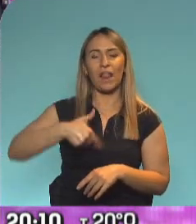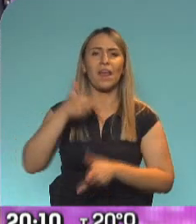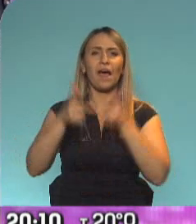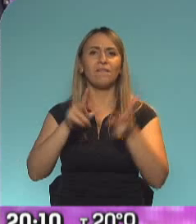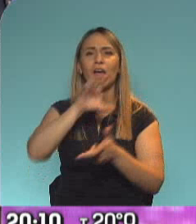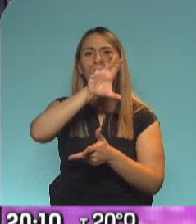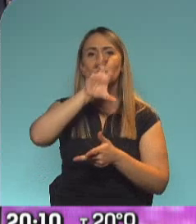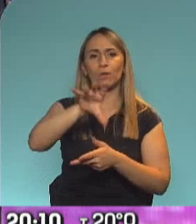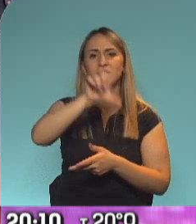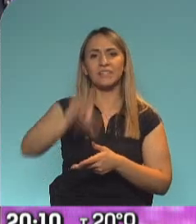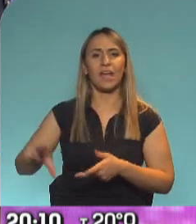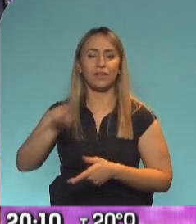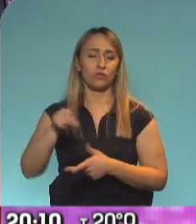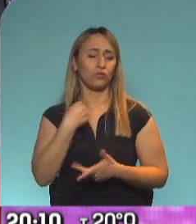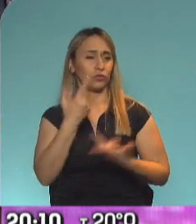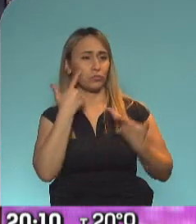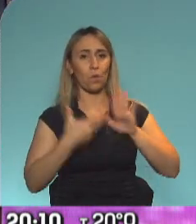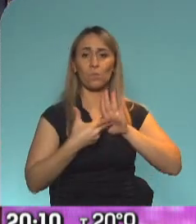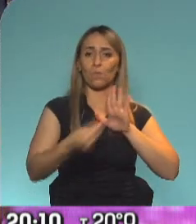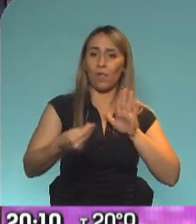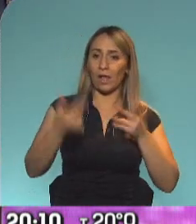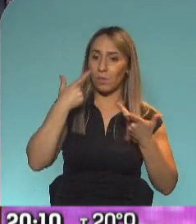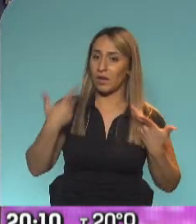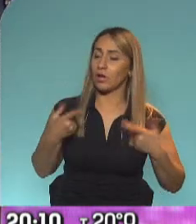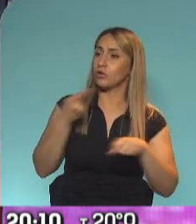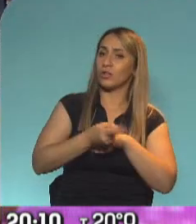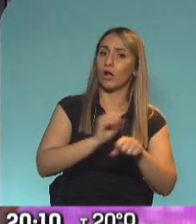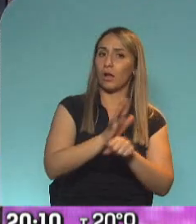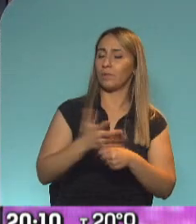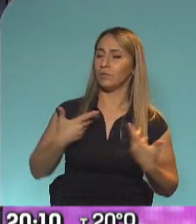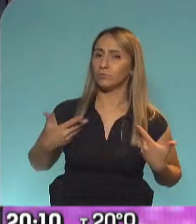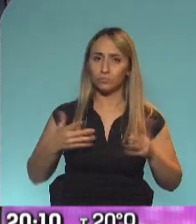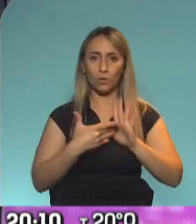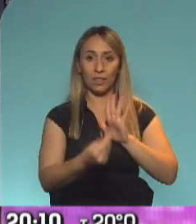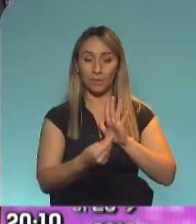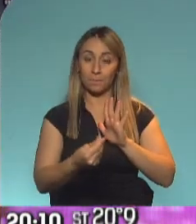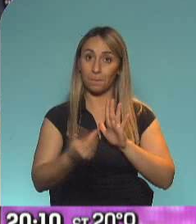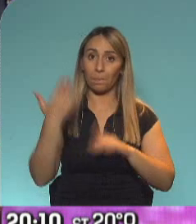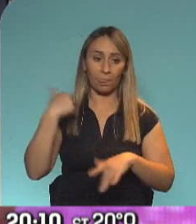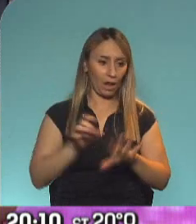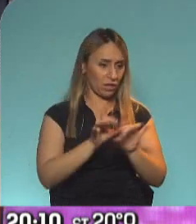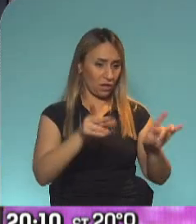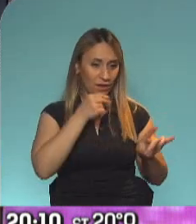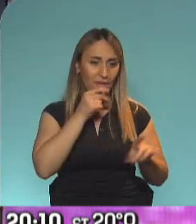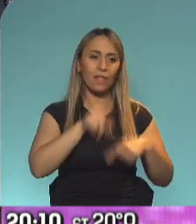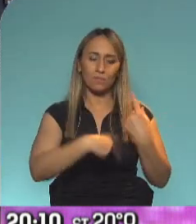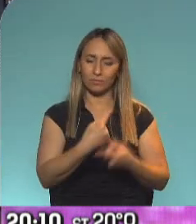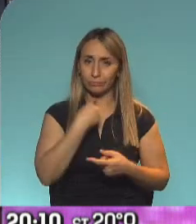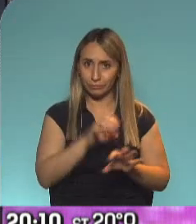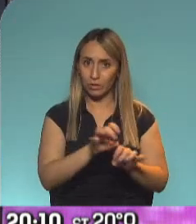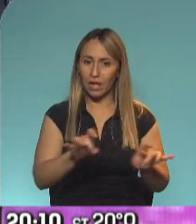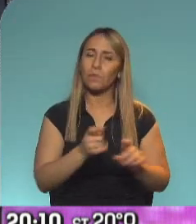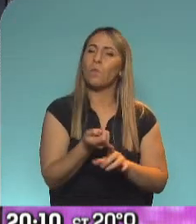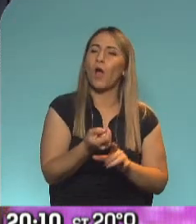contra el coronavirus. Varias veces dijo, bueno, en principio no tenían contagiados, después sí, pero